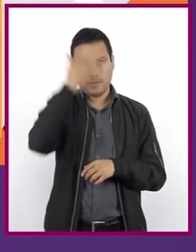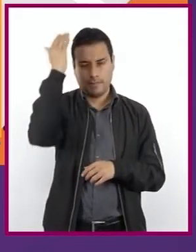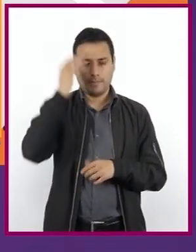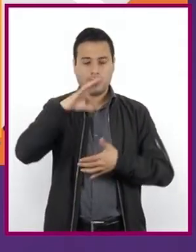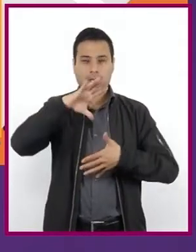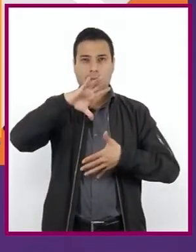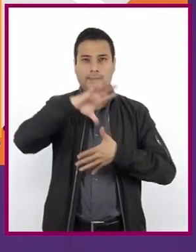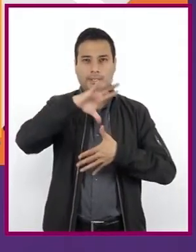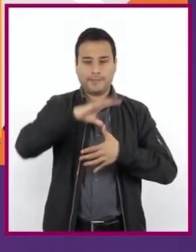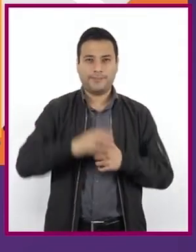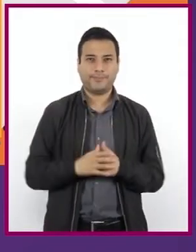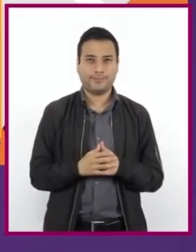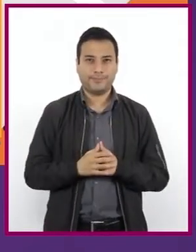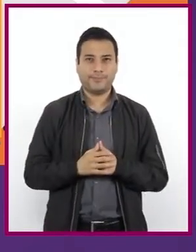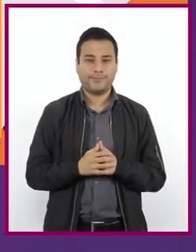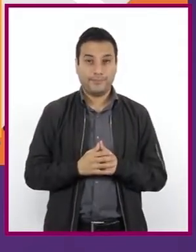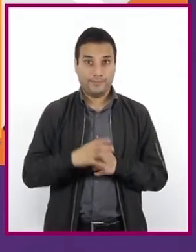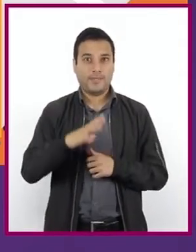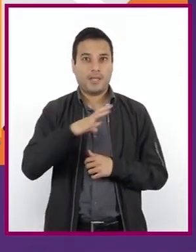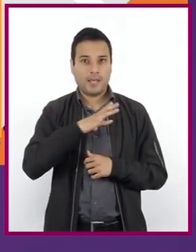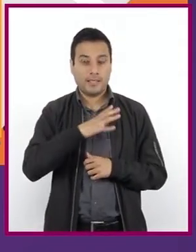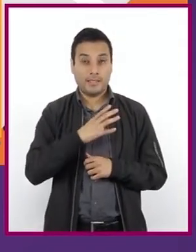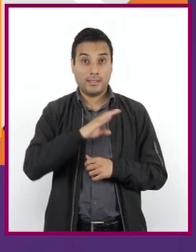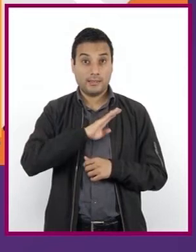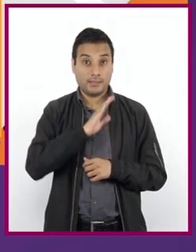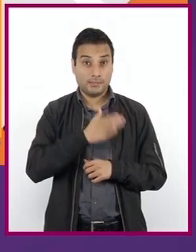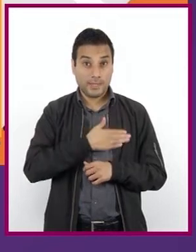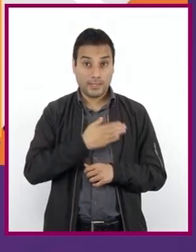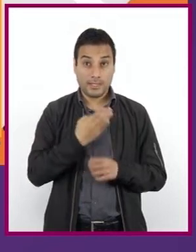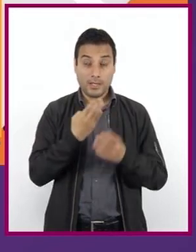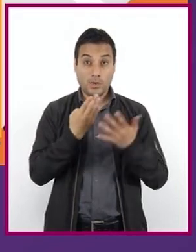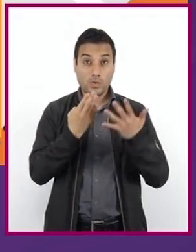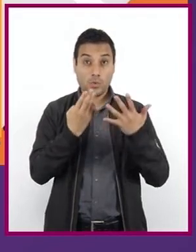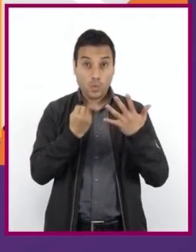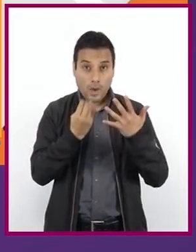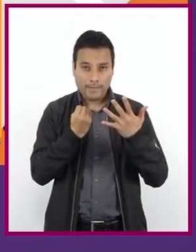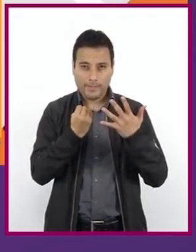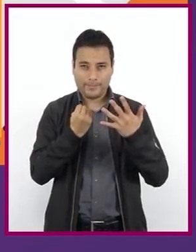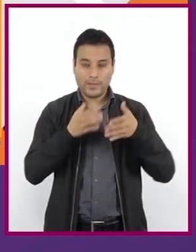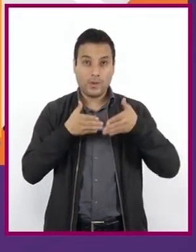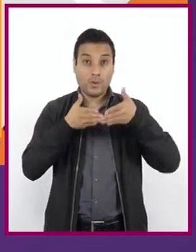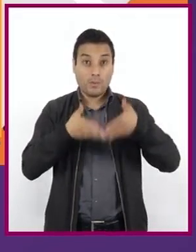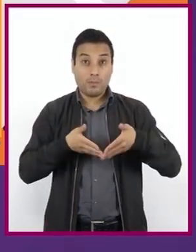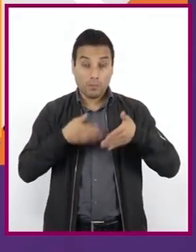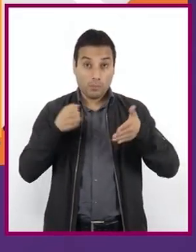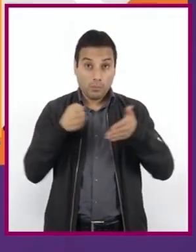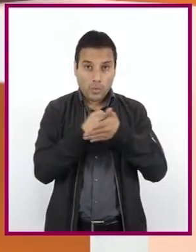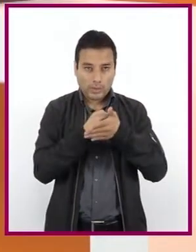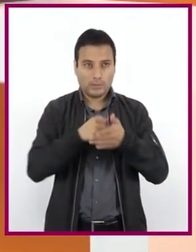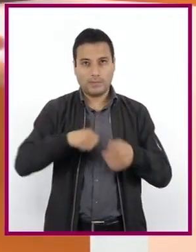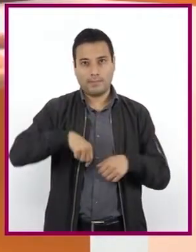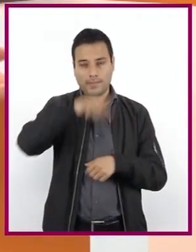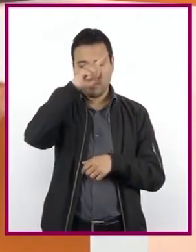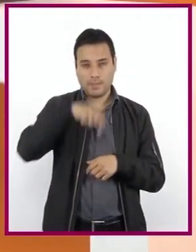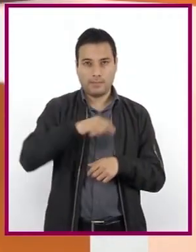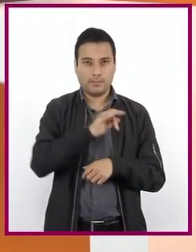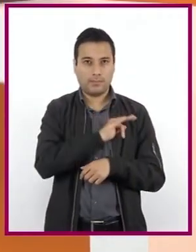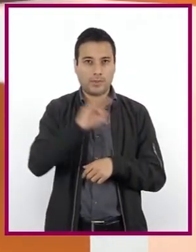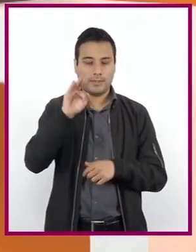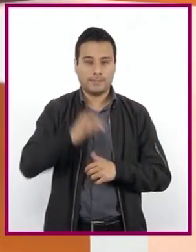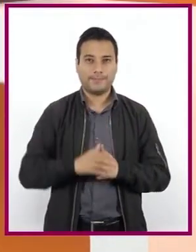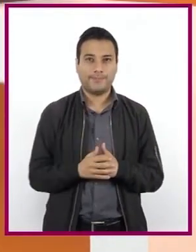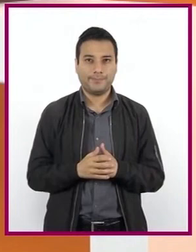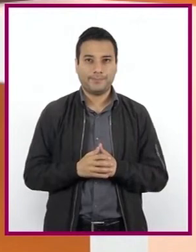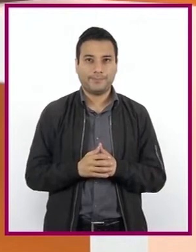desde 9 puertos españoles. La política de único puerto concluyó. Así,